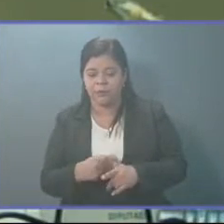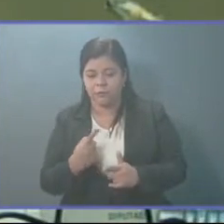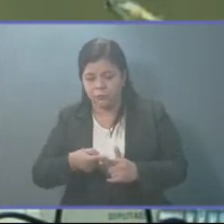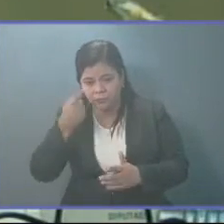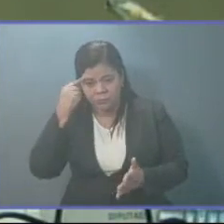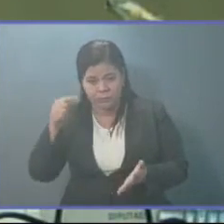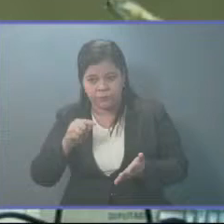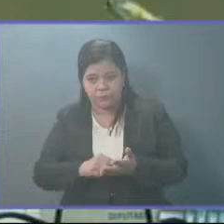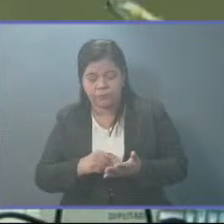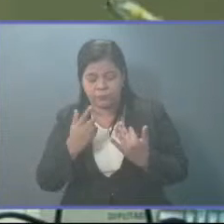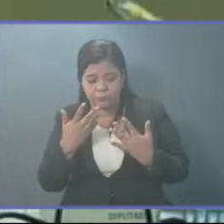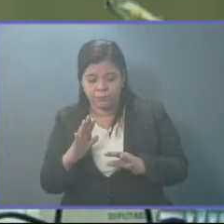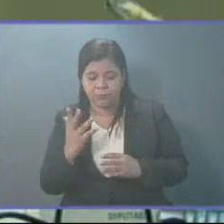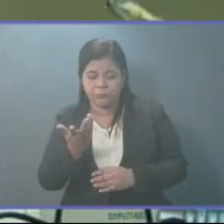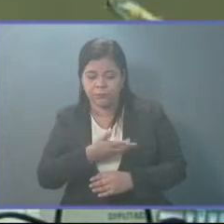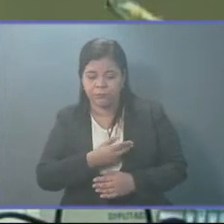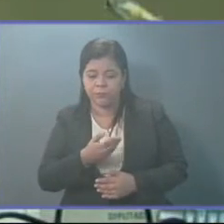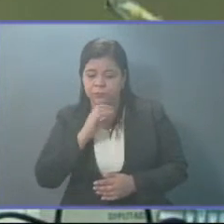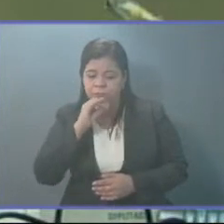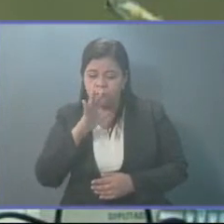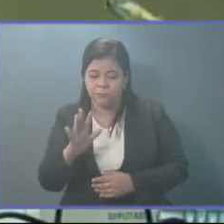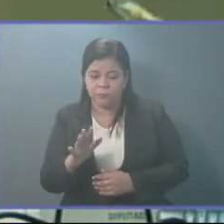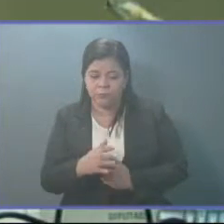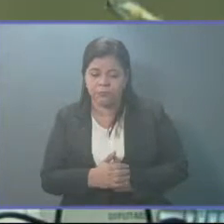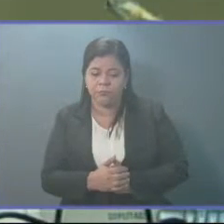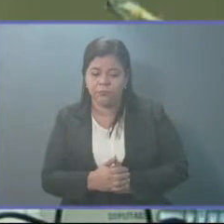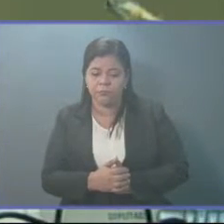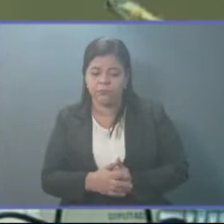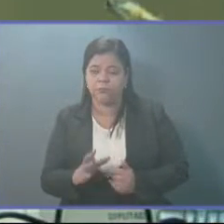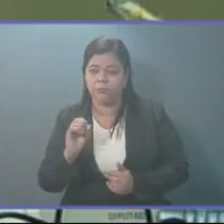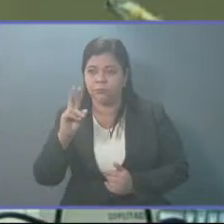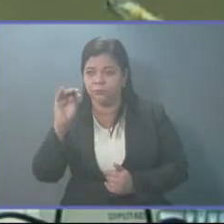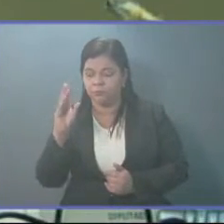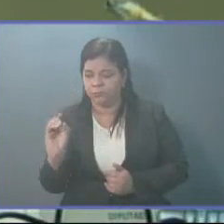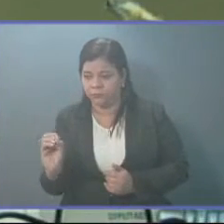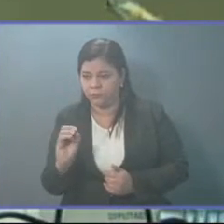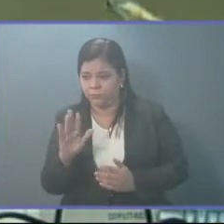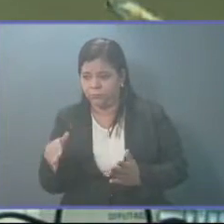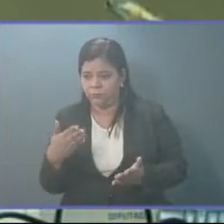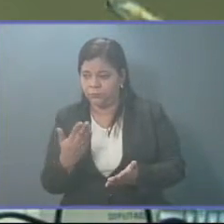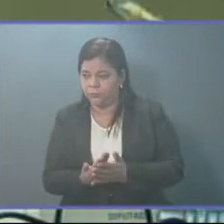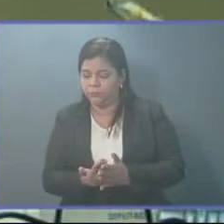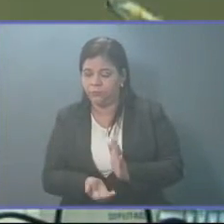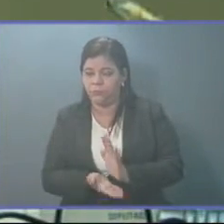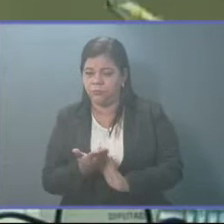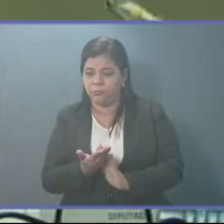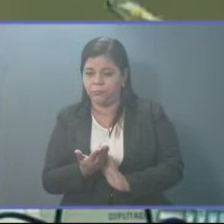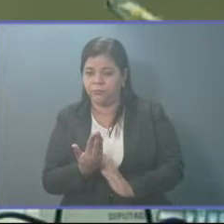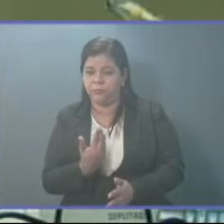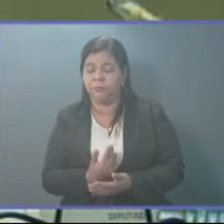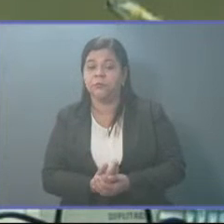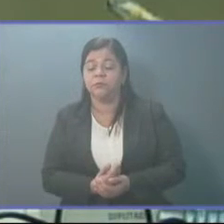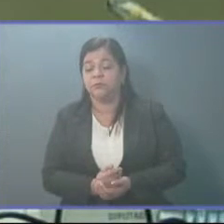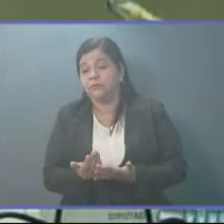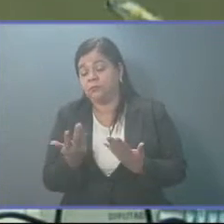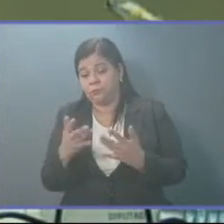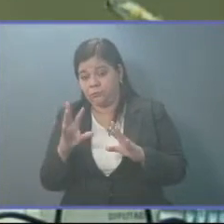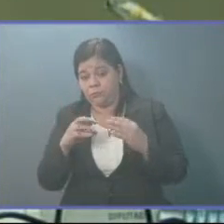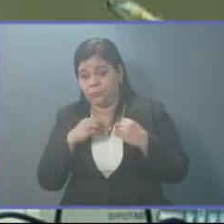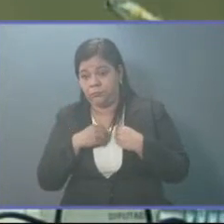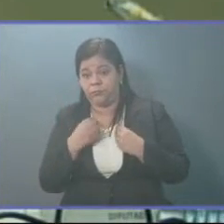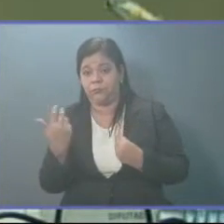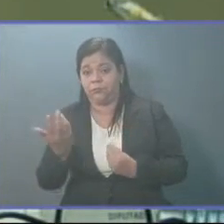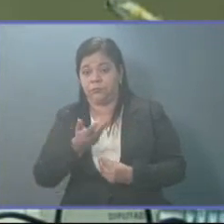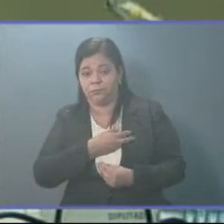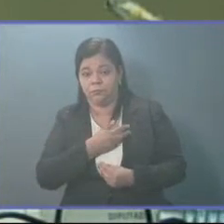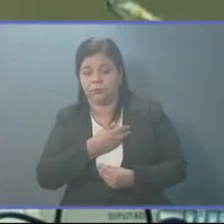ejemplo, ellos dicen que como los sobresueldos y las horas clases, afectando la